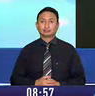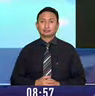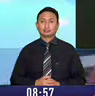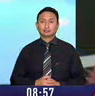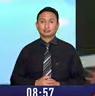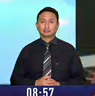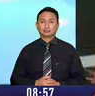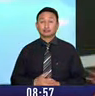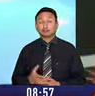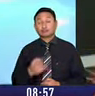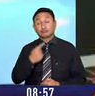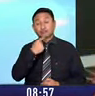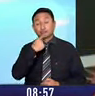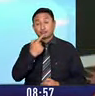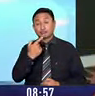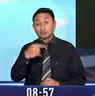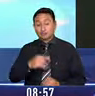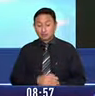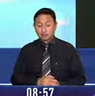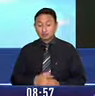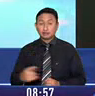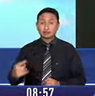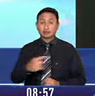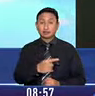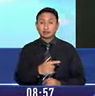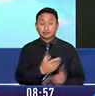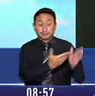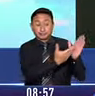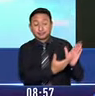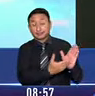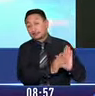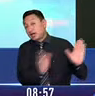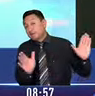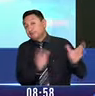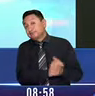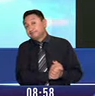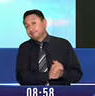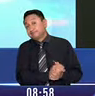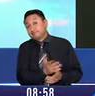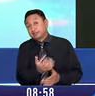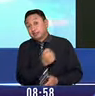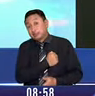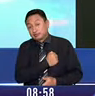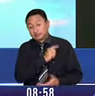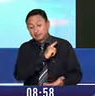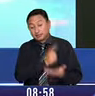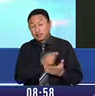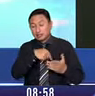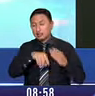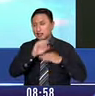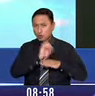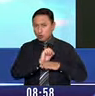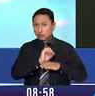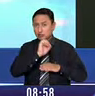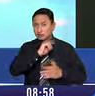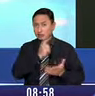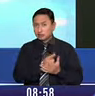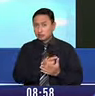se dice popularmente, esto es lo que hay. Y sí, lamentablemente para el Ecuador,